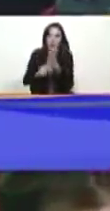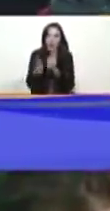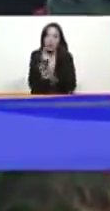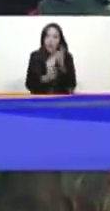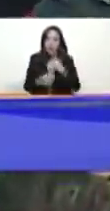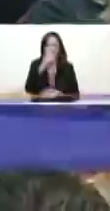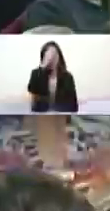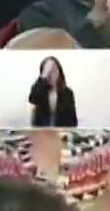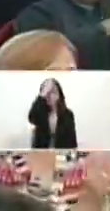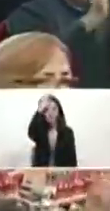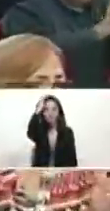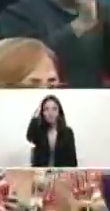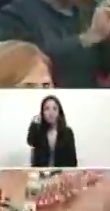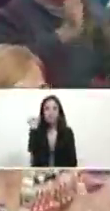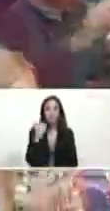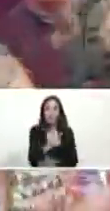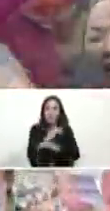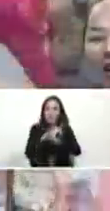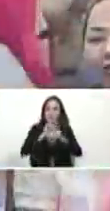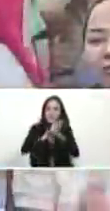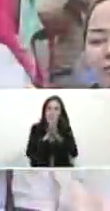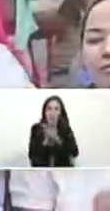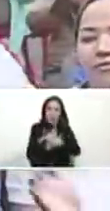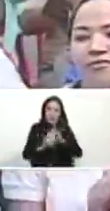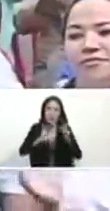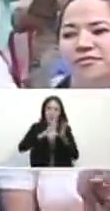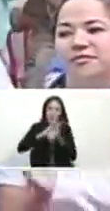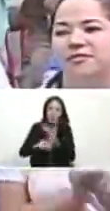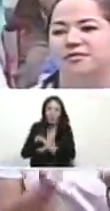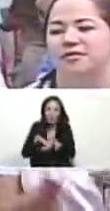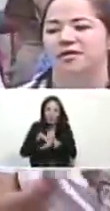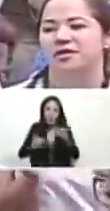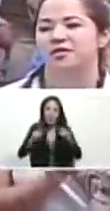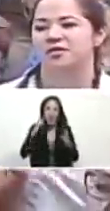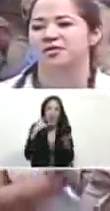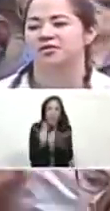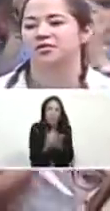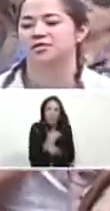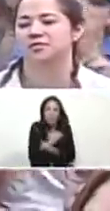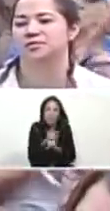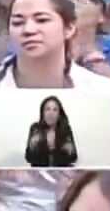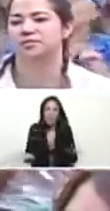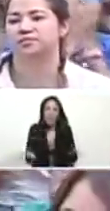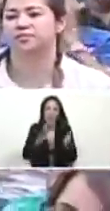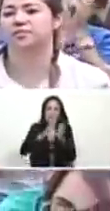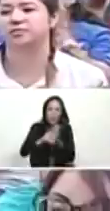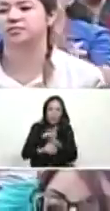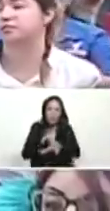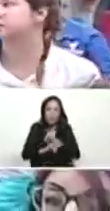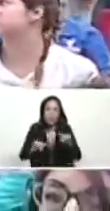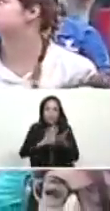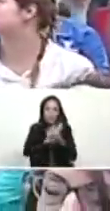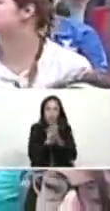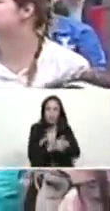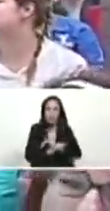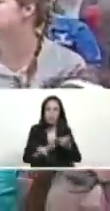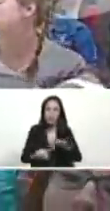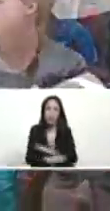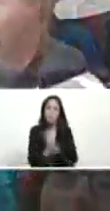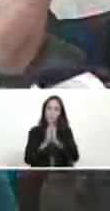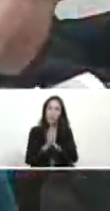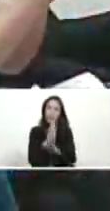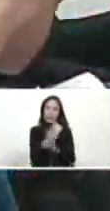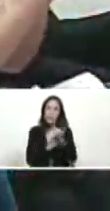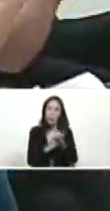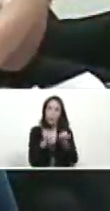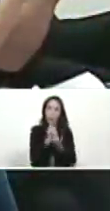está pudriendo todo. Ya basta ya de indolencia, de burocratismo, de corrupción. Pido el